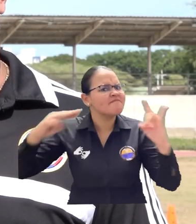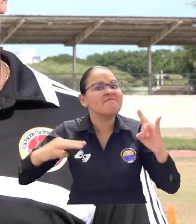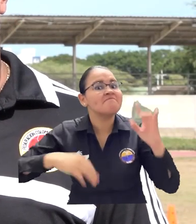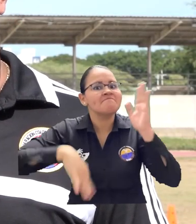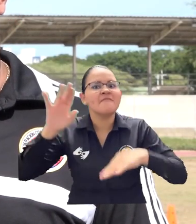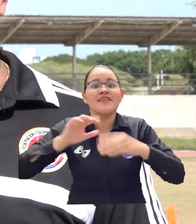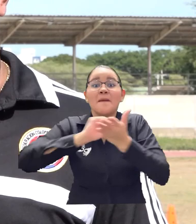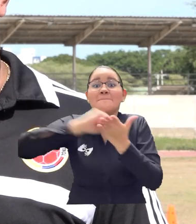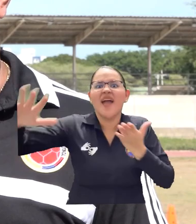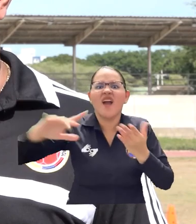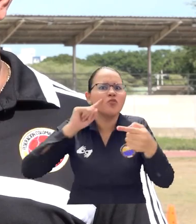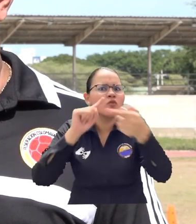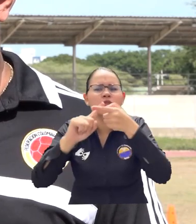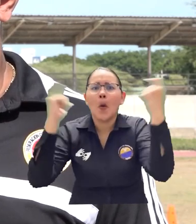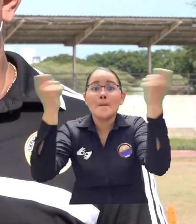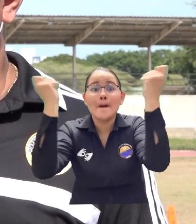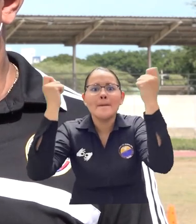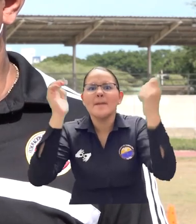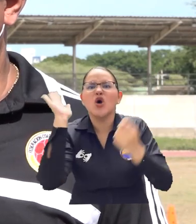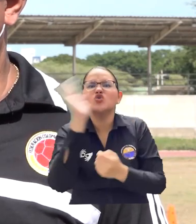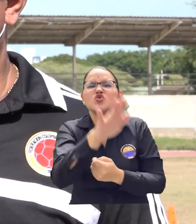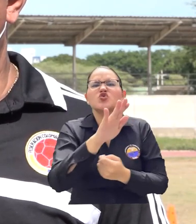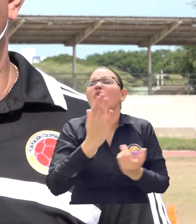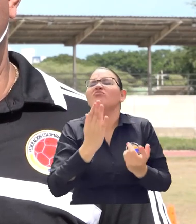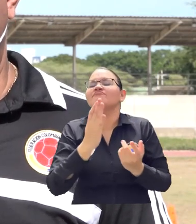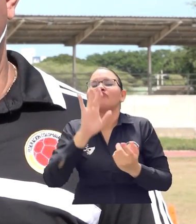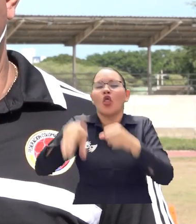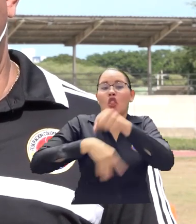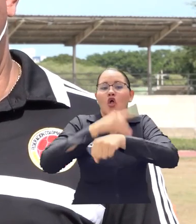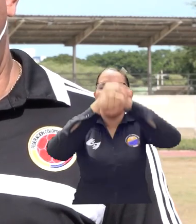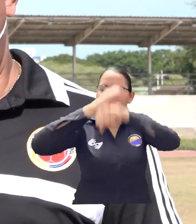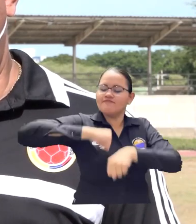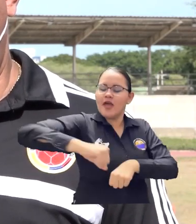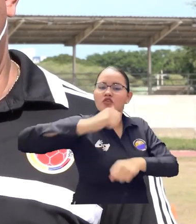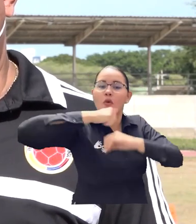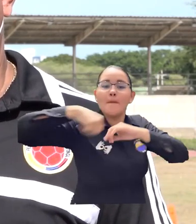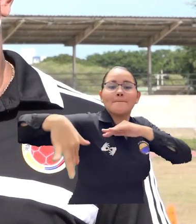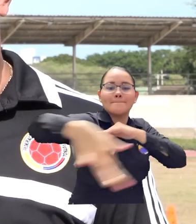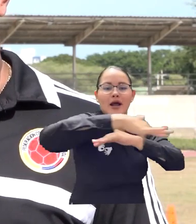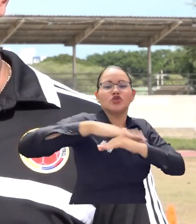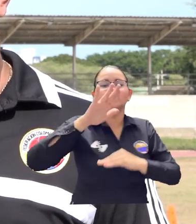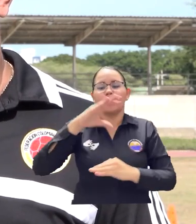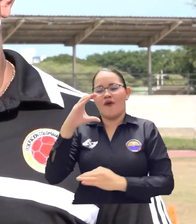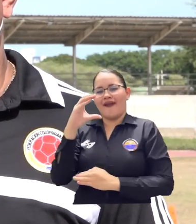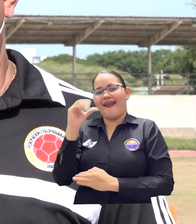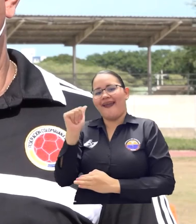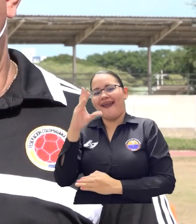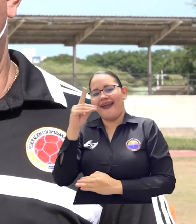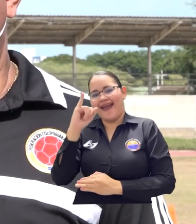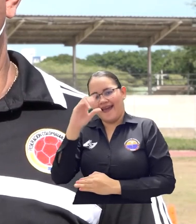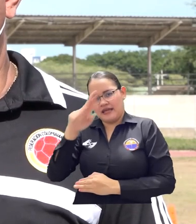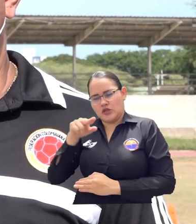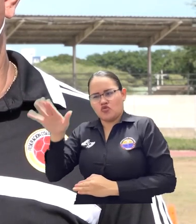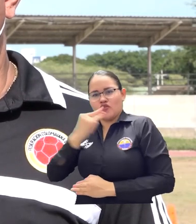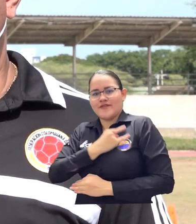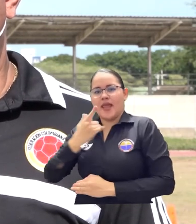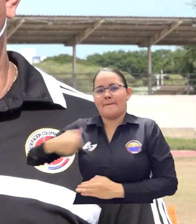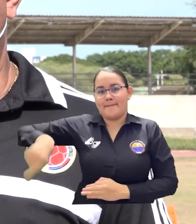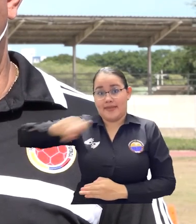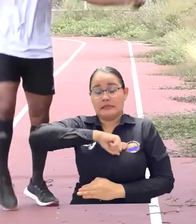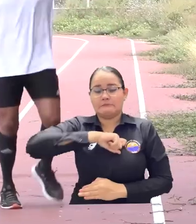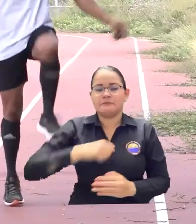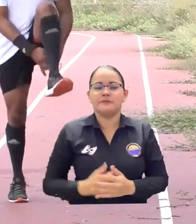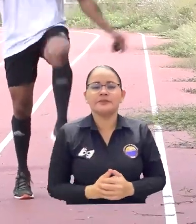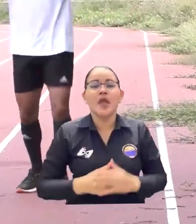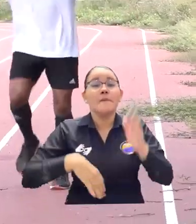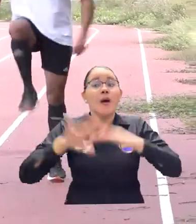que los árbitros del Magdalena han tenido de parte de la Universidad de Magdalena. Agradecemos a al rector, al doctor Pablo Vera, siempre nos brindan esta